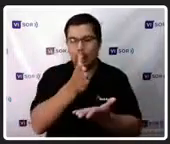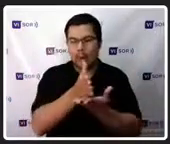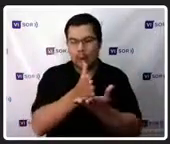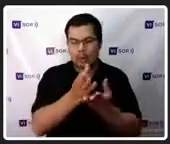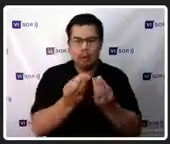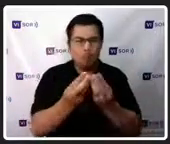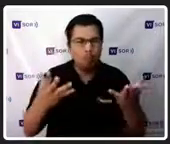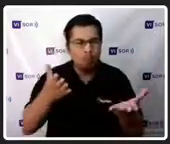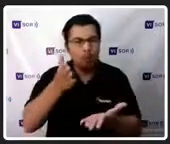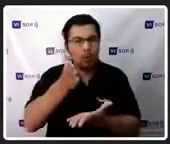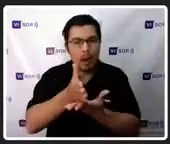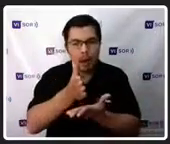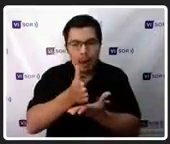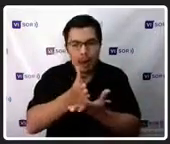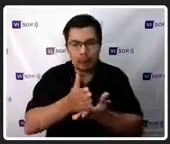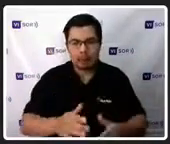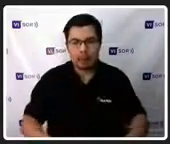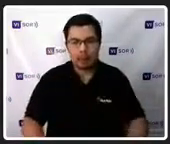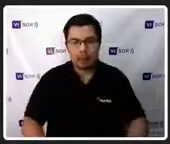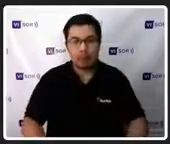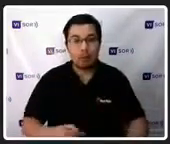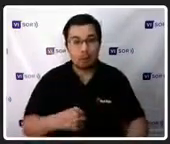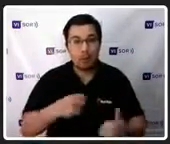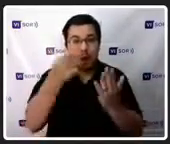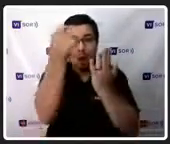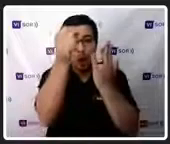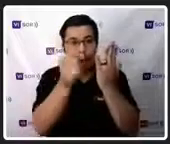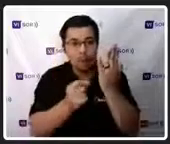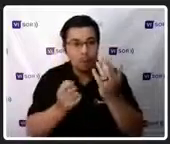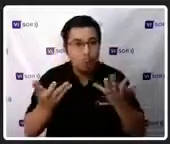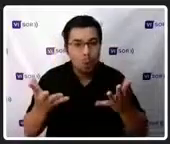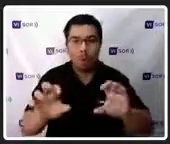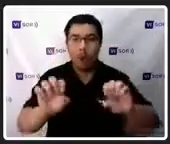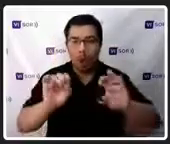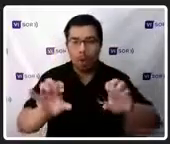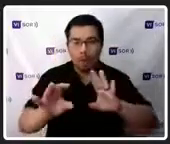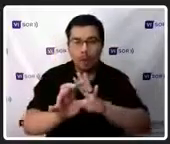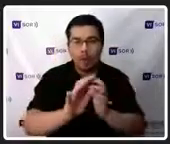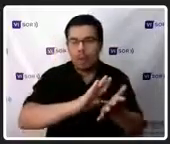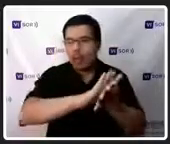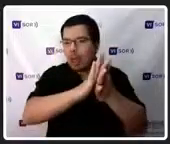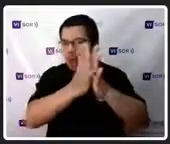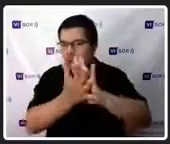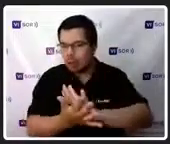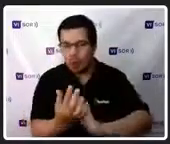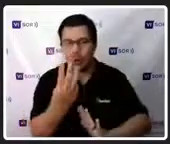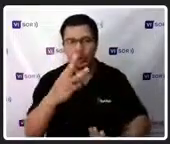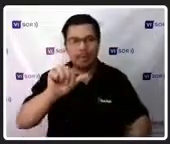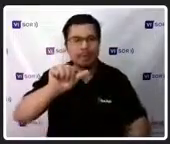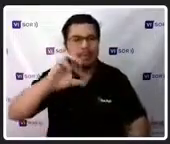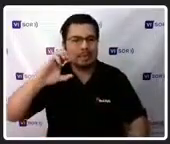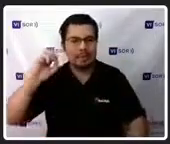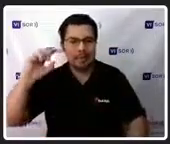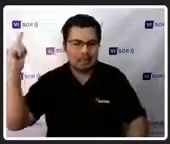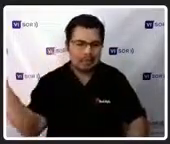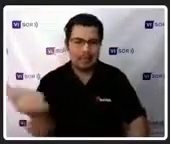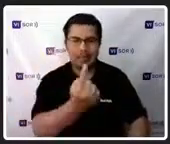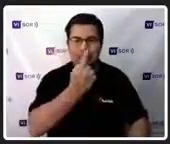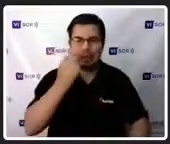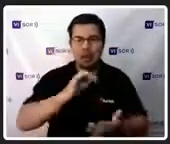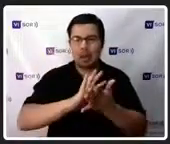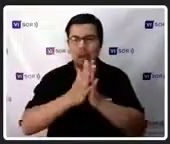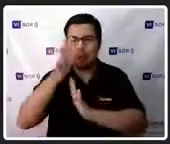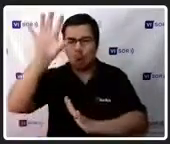prueba o evalúo cómo es la formación de todo, 360, o sea, de todos los ramos. Y por ejemplo, gratamente